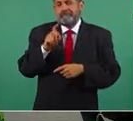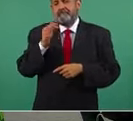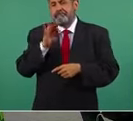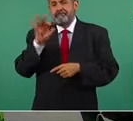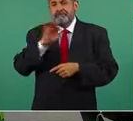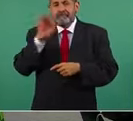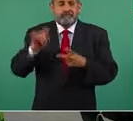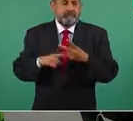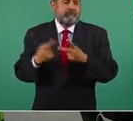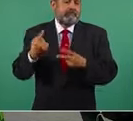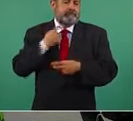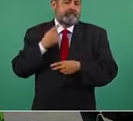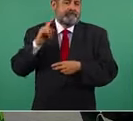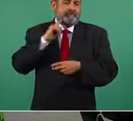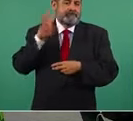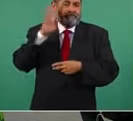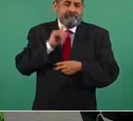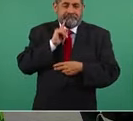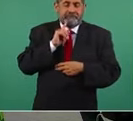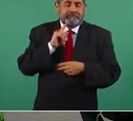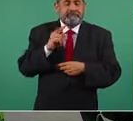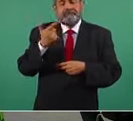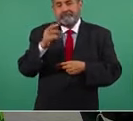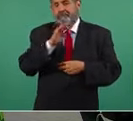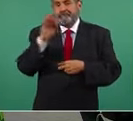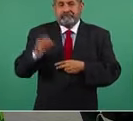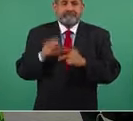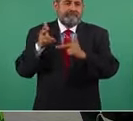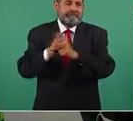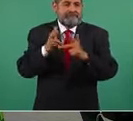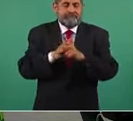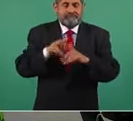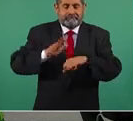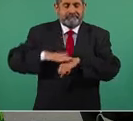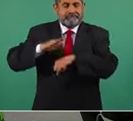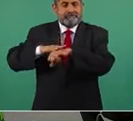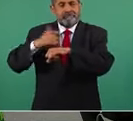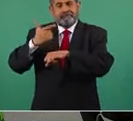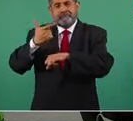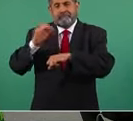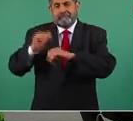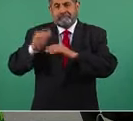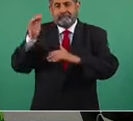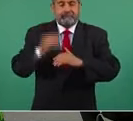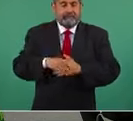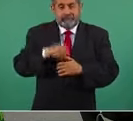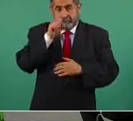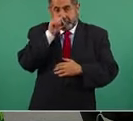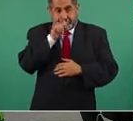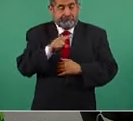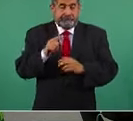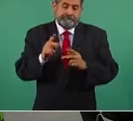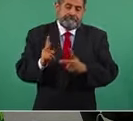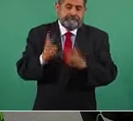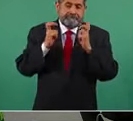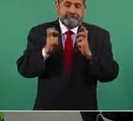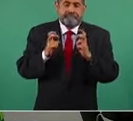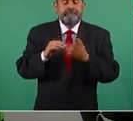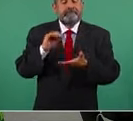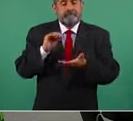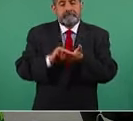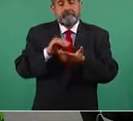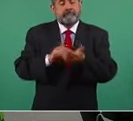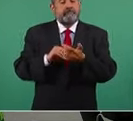feminicidio, 7% al alza. Decir que los delitos de robo continuaron con